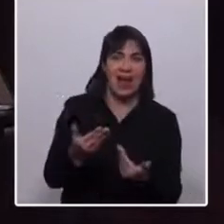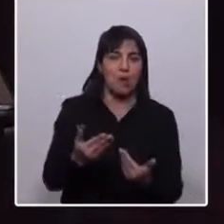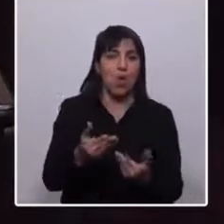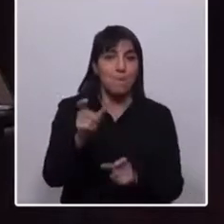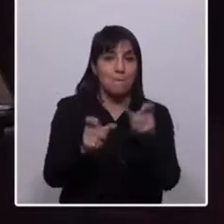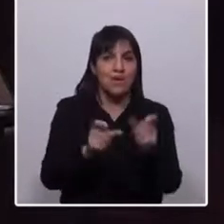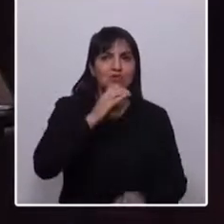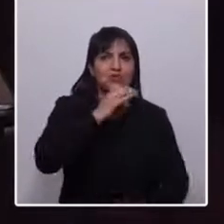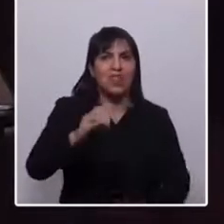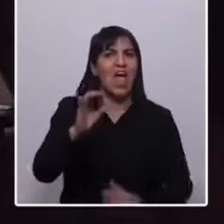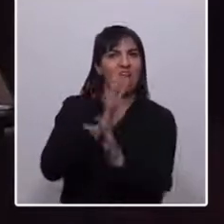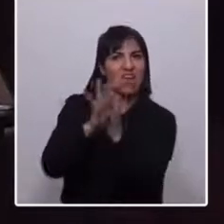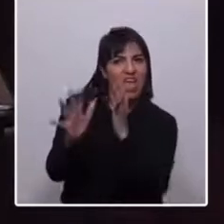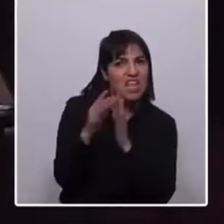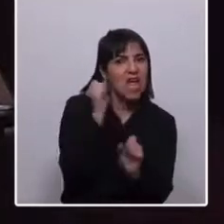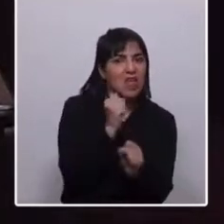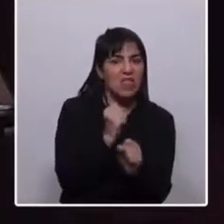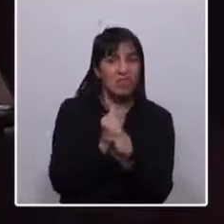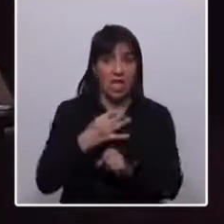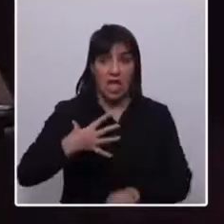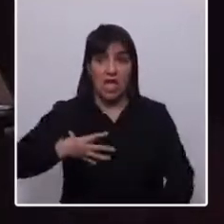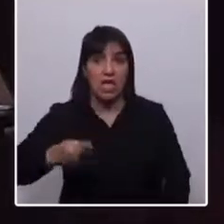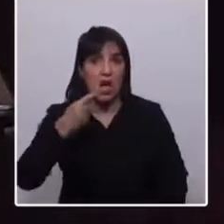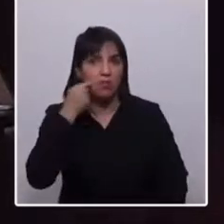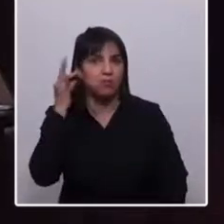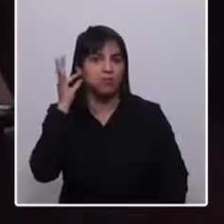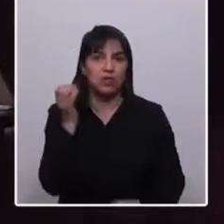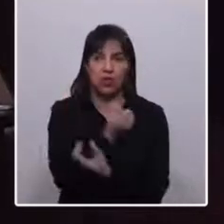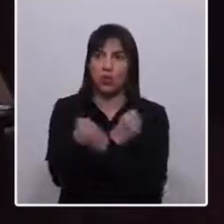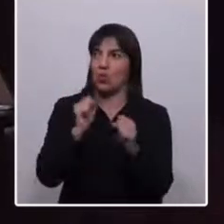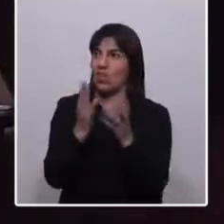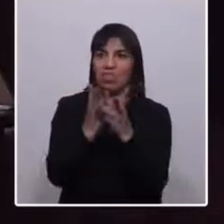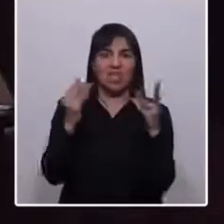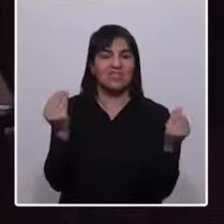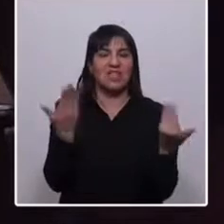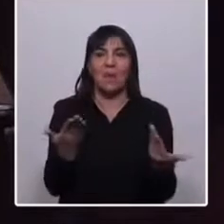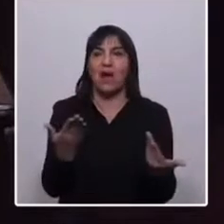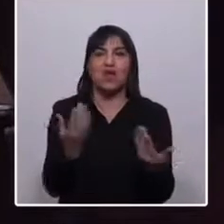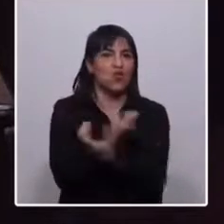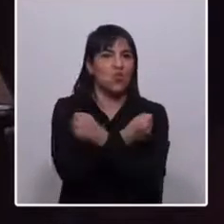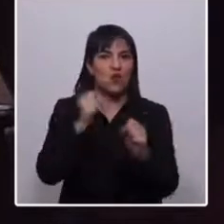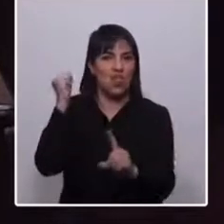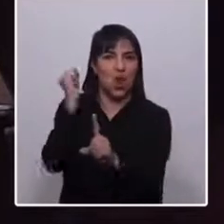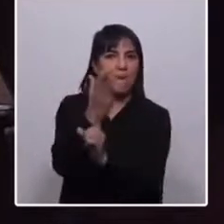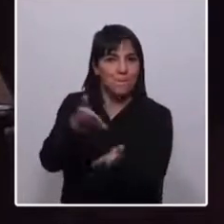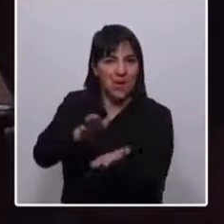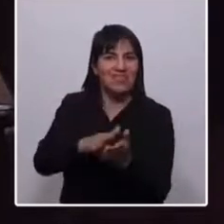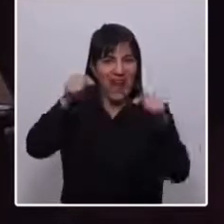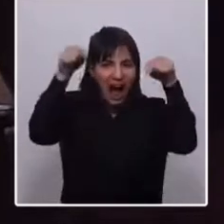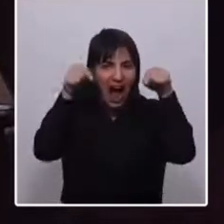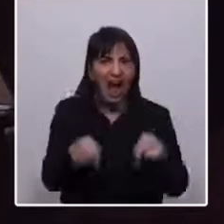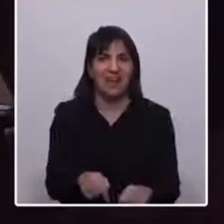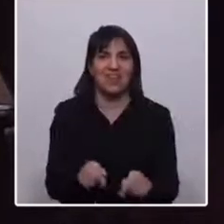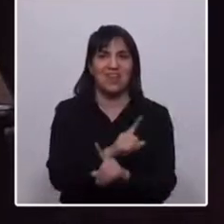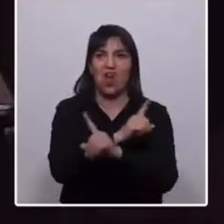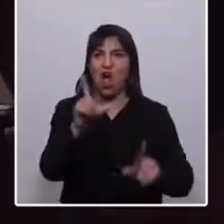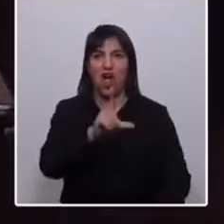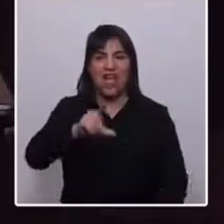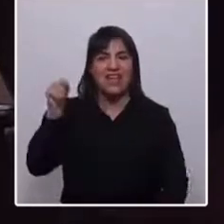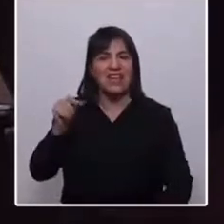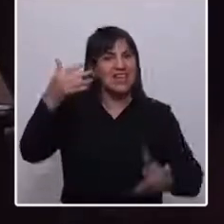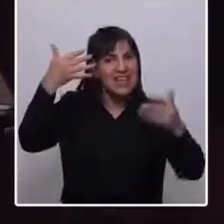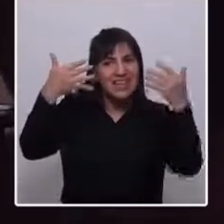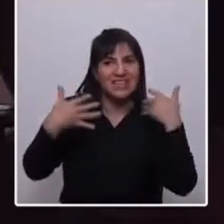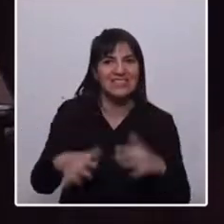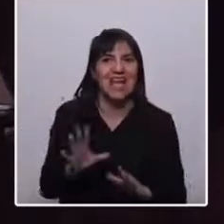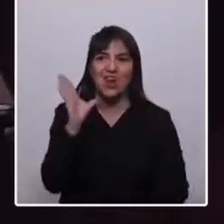las feriantes, aquellas hijas y hijos que no pudieron desaparecer, que no pudieron matar. Estamos aquí y no nos vamos a ir, porque ya no